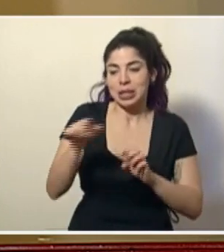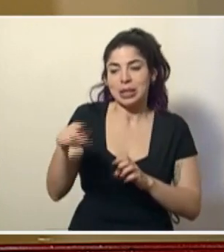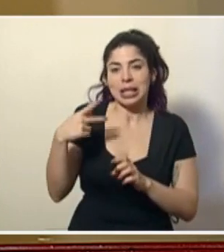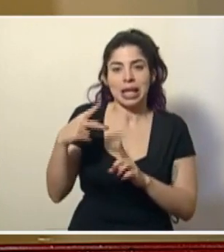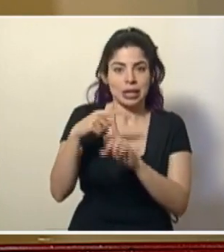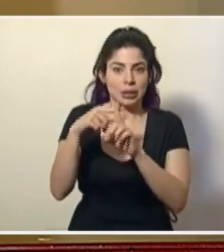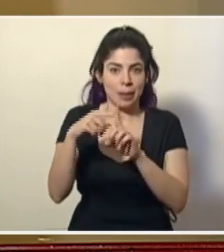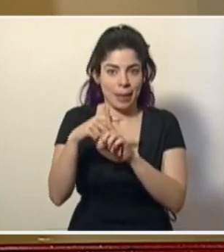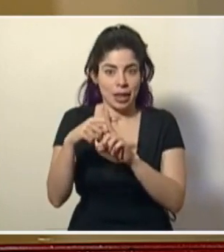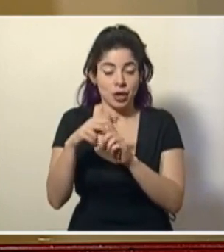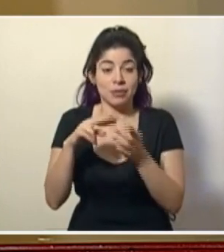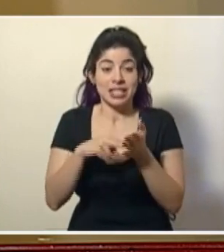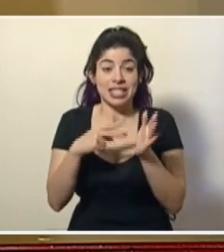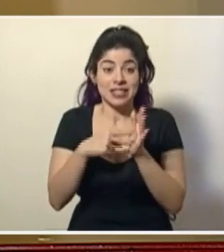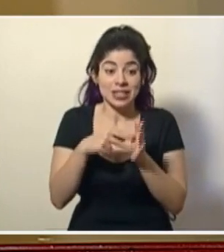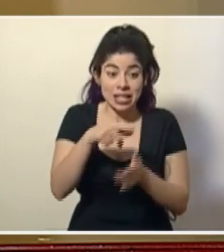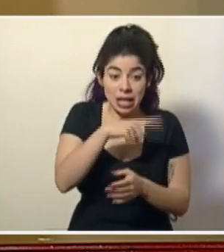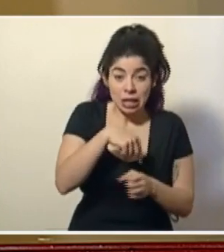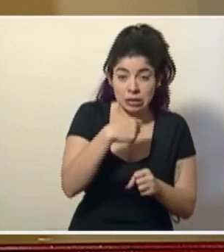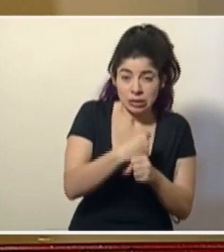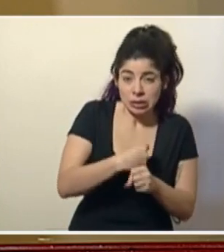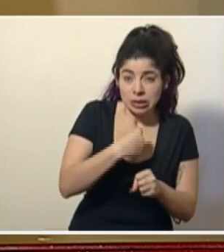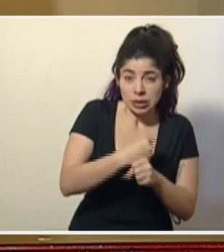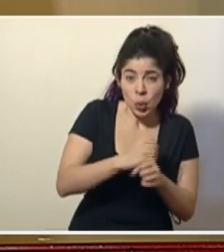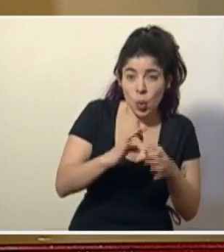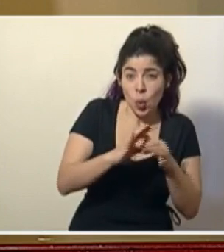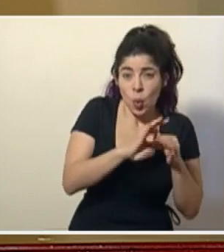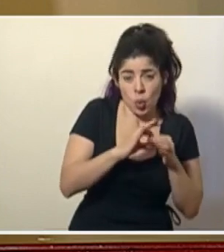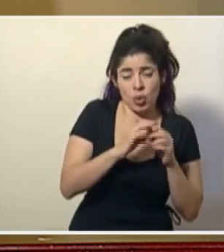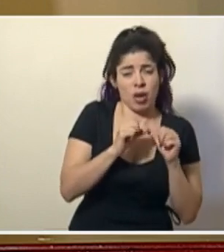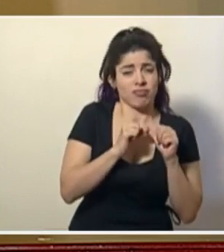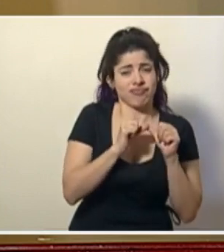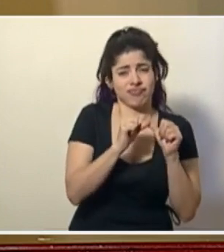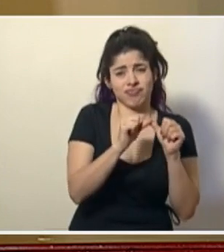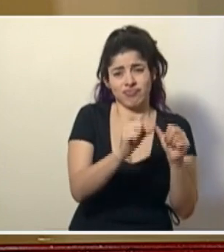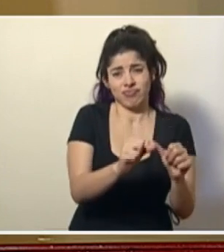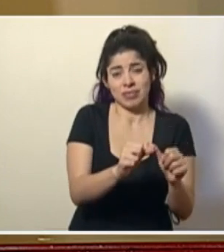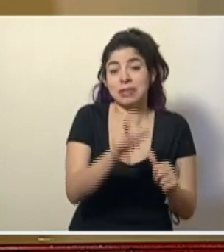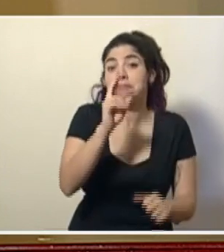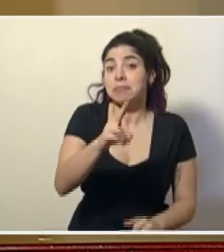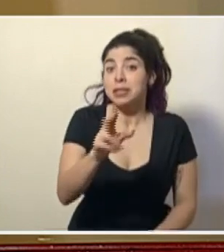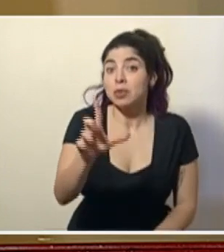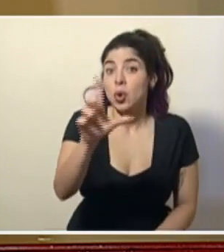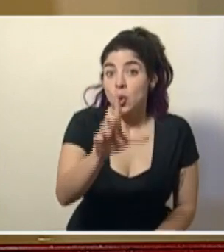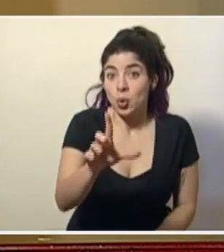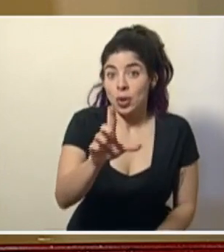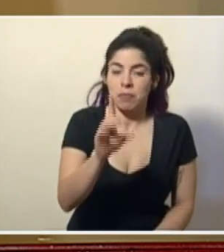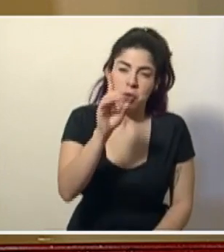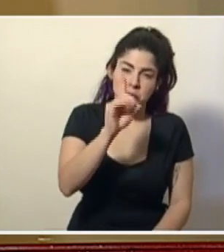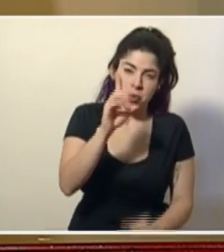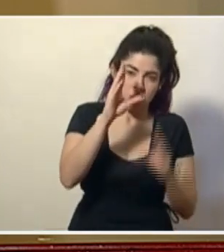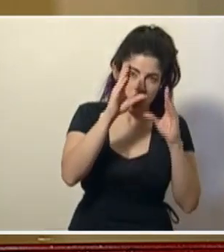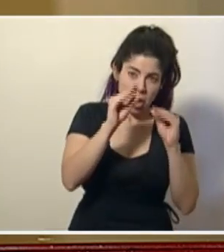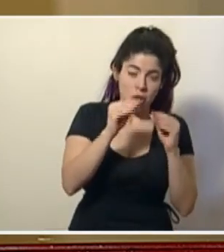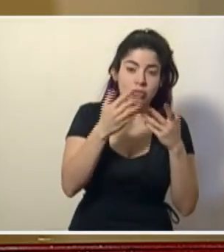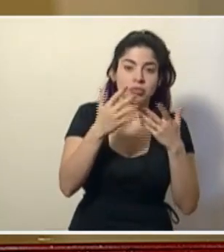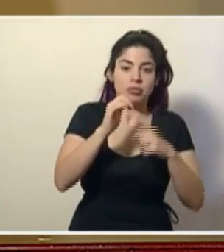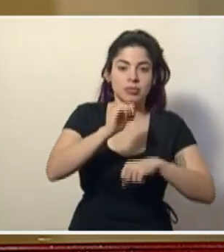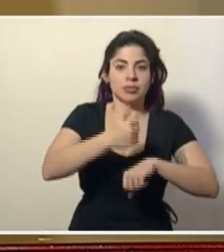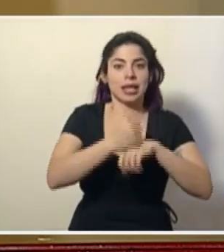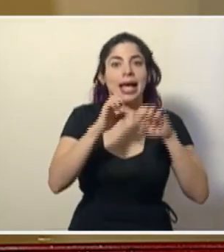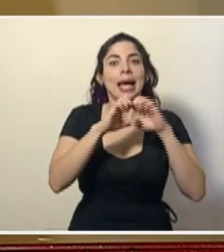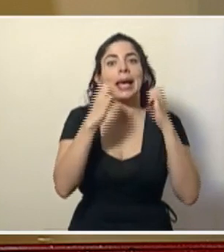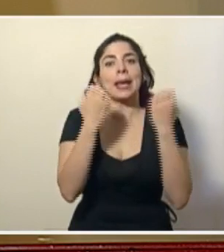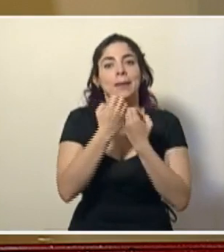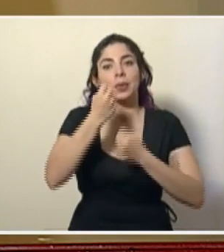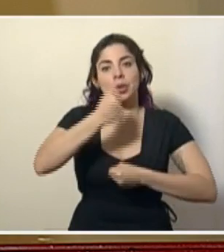haciendo. Entonces, esa coordinación se mantiene en forma permanente e incluso el lunes mismo, domingo en la noche, se conformó un